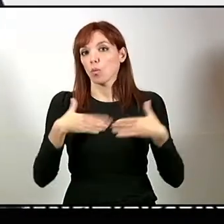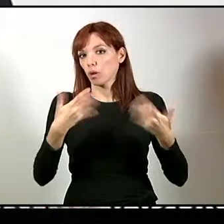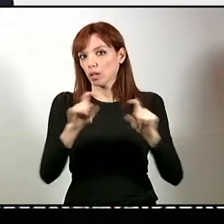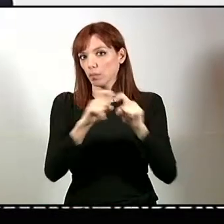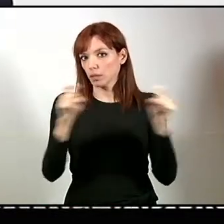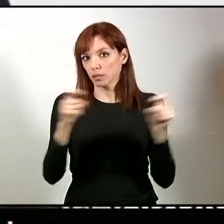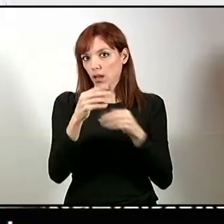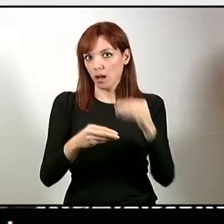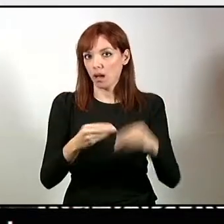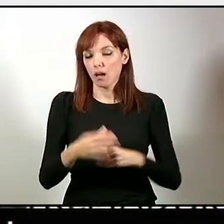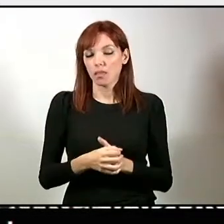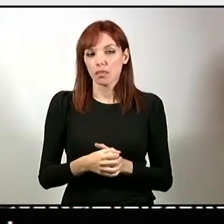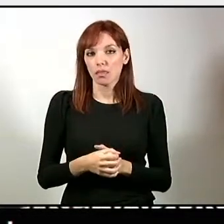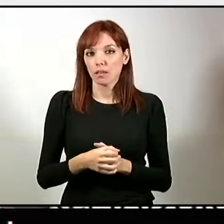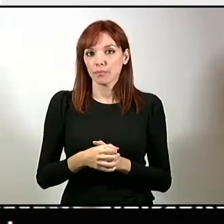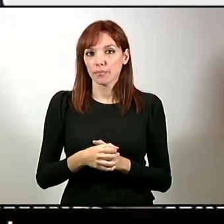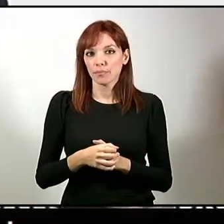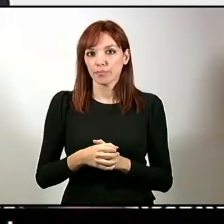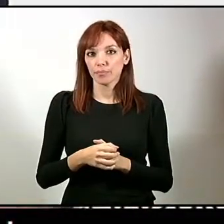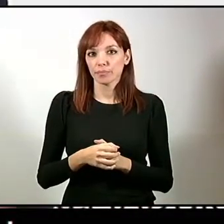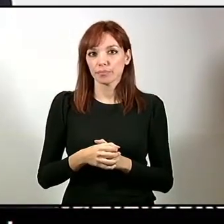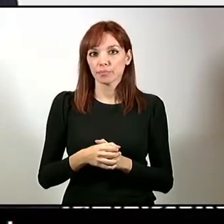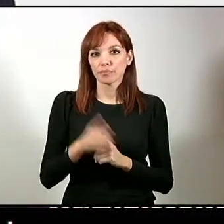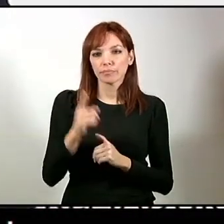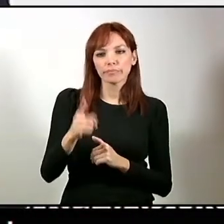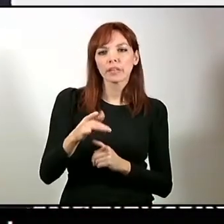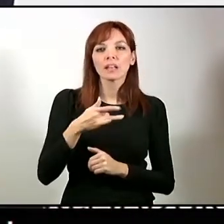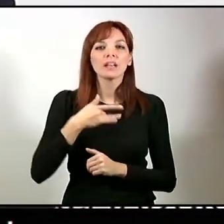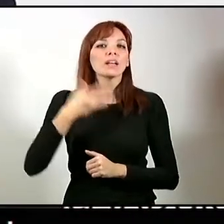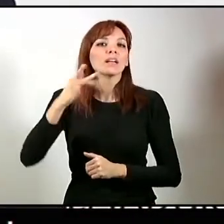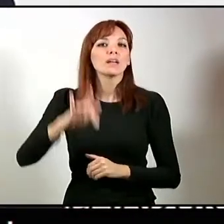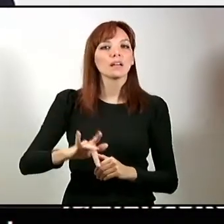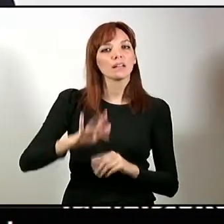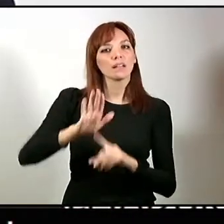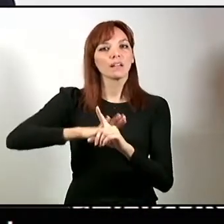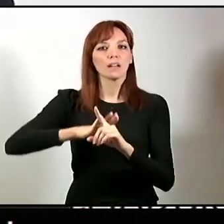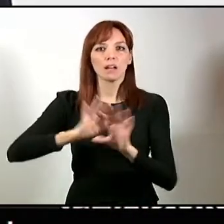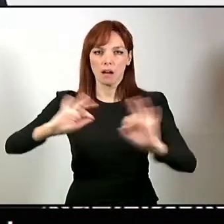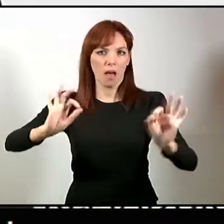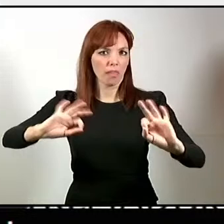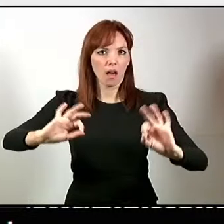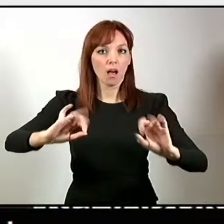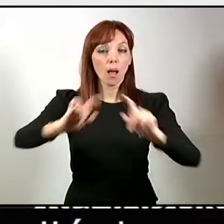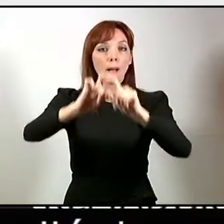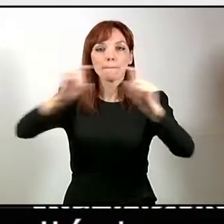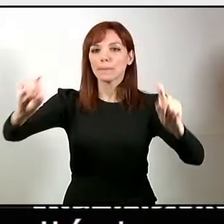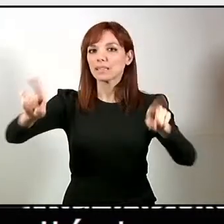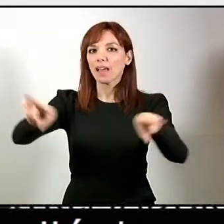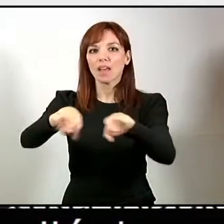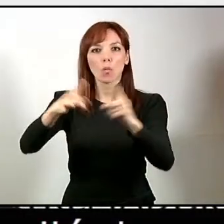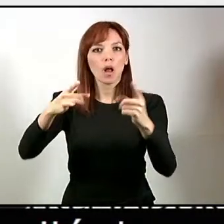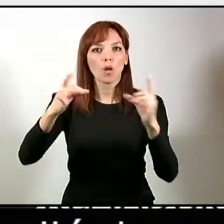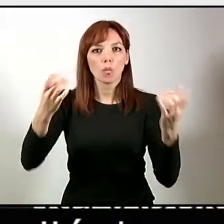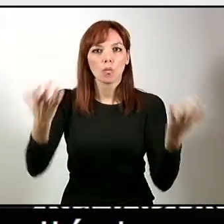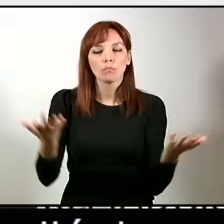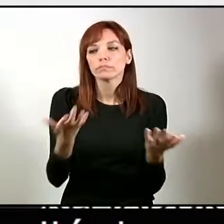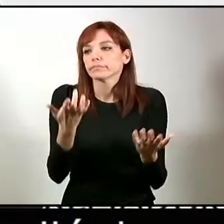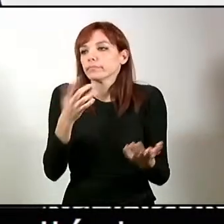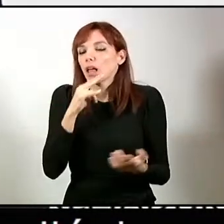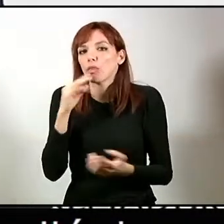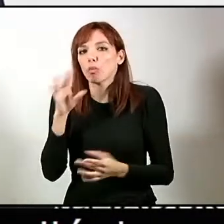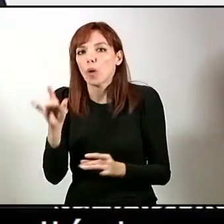Extremadura. O sea, nada más allá de ningún tipo de excepcionalidad. Si la empresa, llámese azucarera, llámese